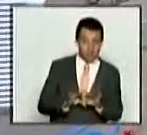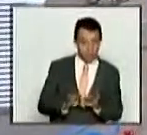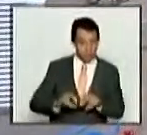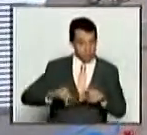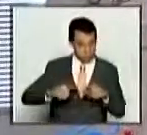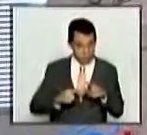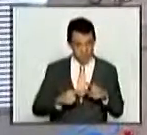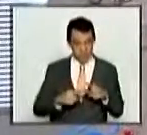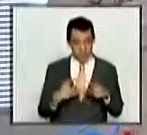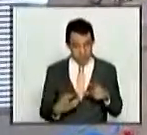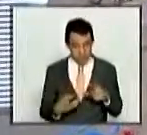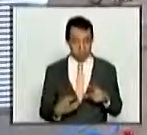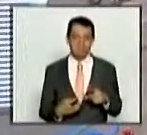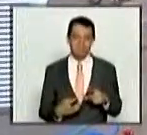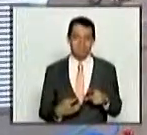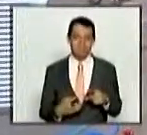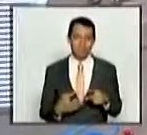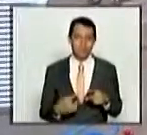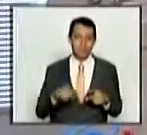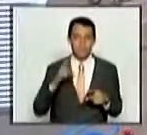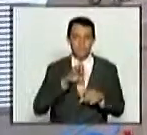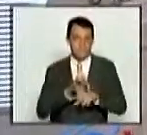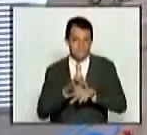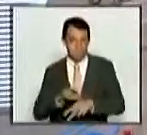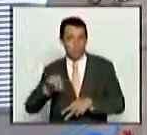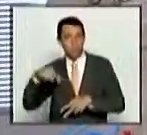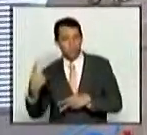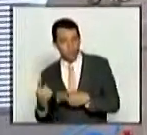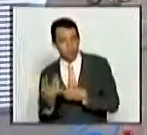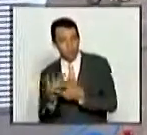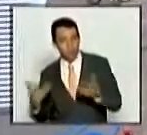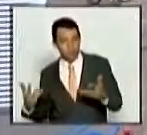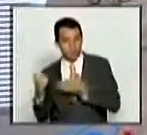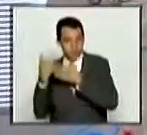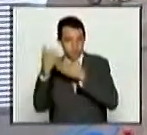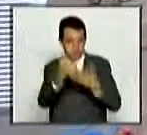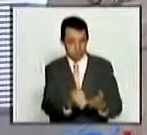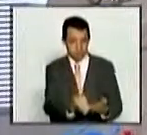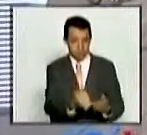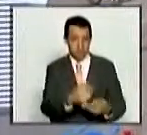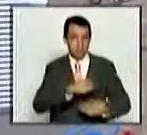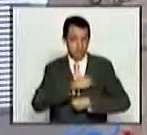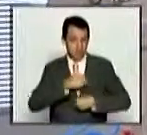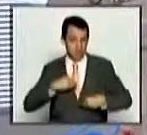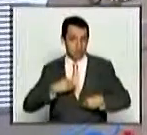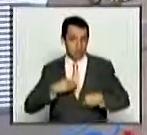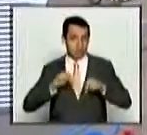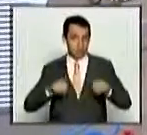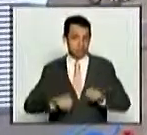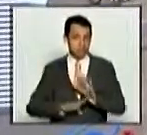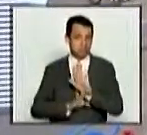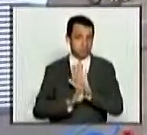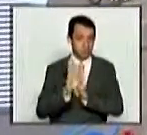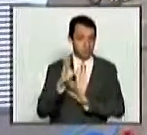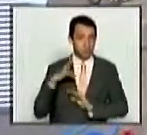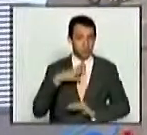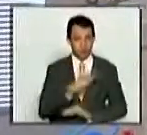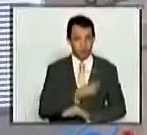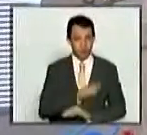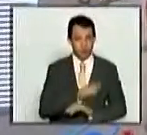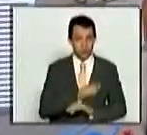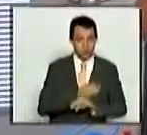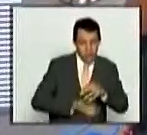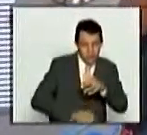quisiera. Ella como médica dice, no, yo tengo que buscar otra cosa, y tuvo resultados maravillosos. No es que nosotros no